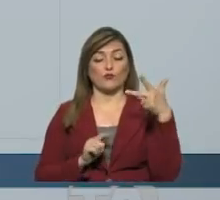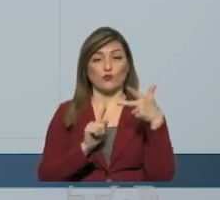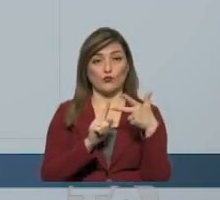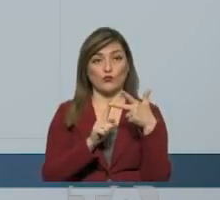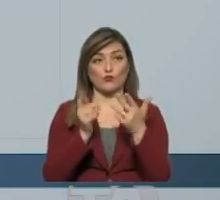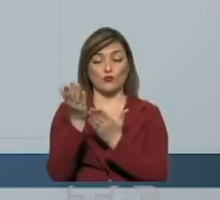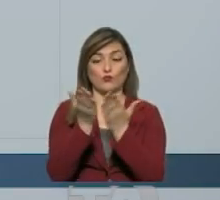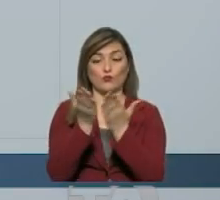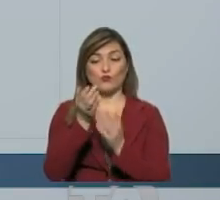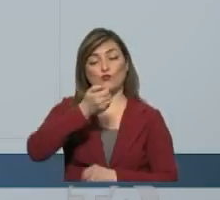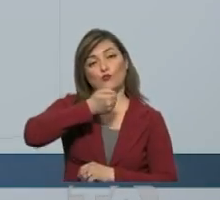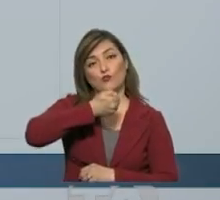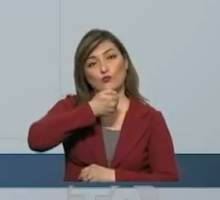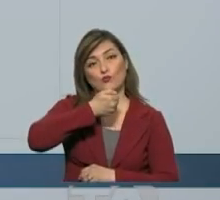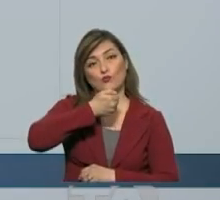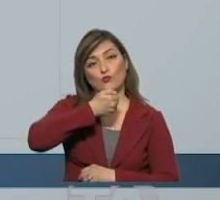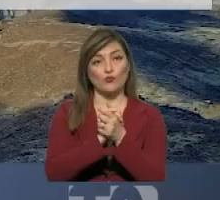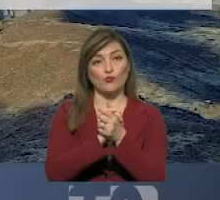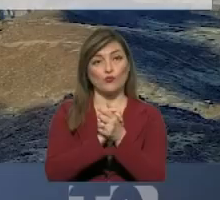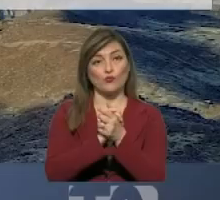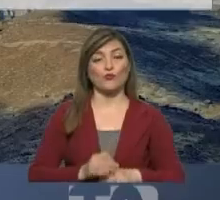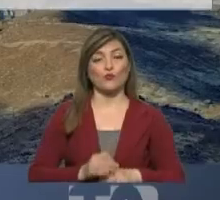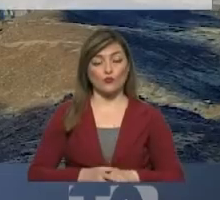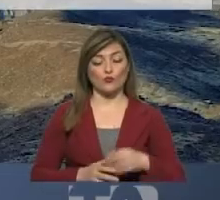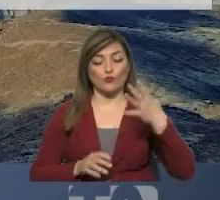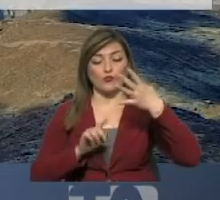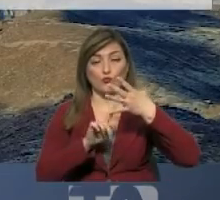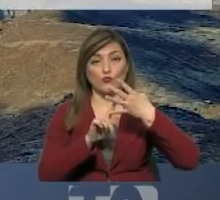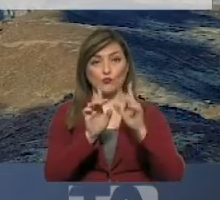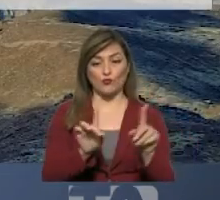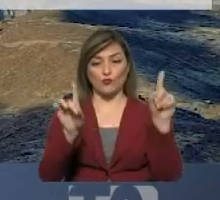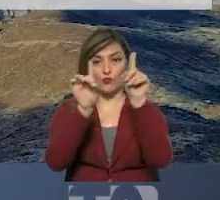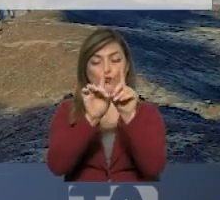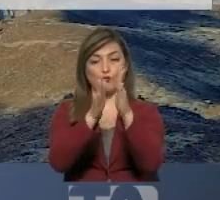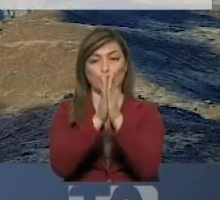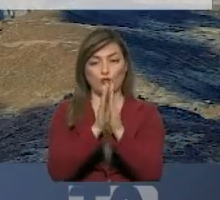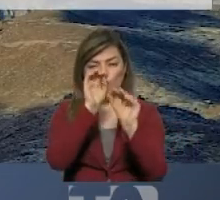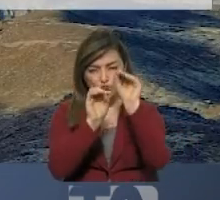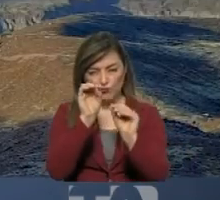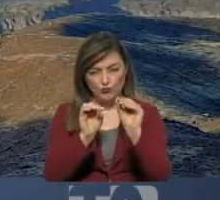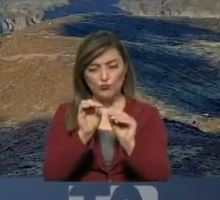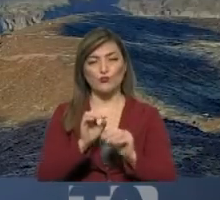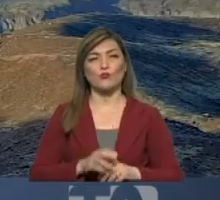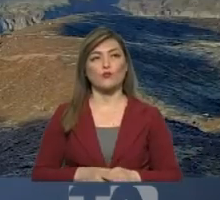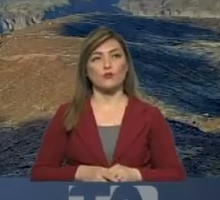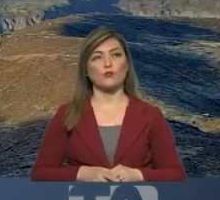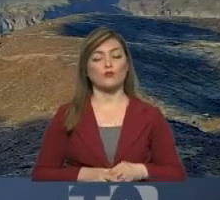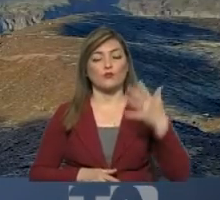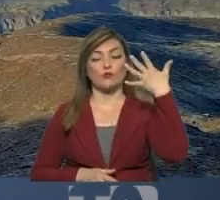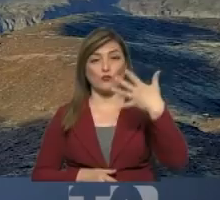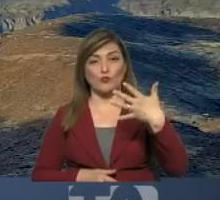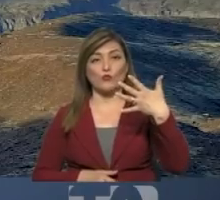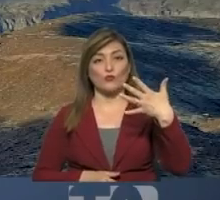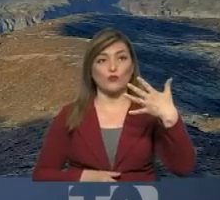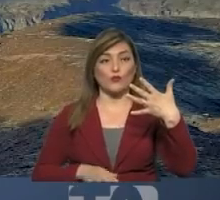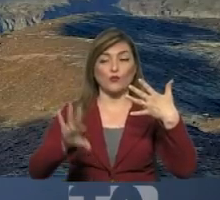el servicio de entrevista de matrimonio. Ingrese los datos requeridos en el sistema. 5.